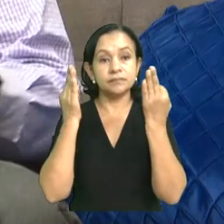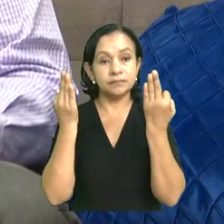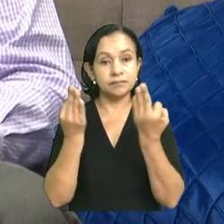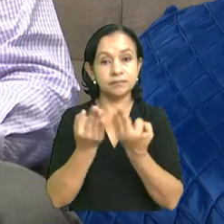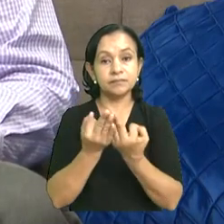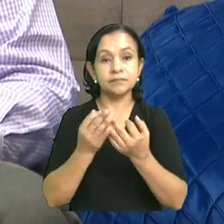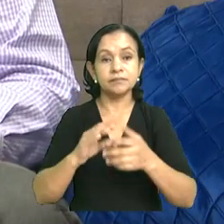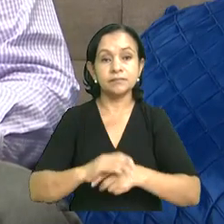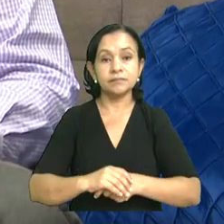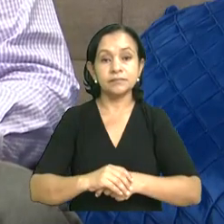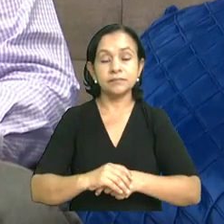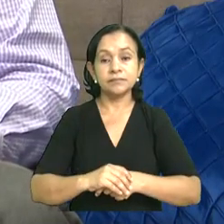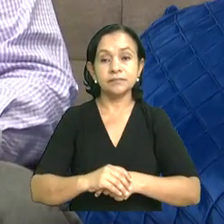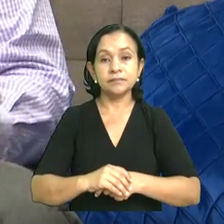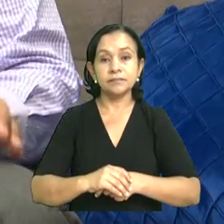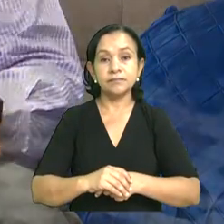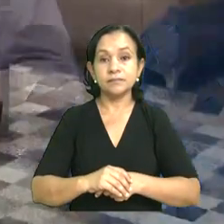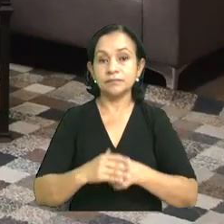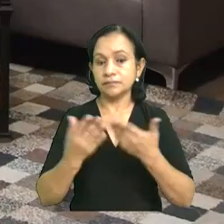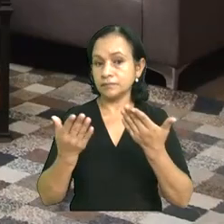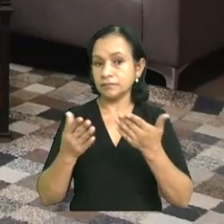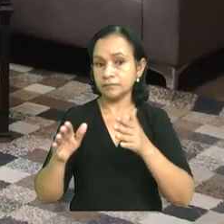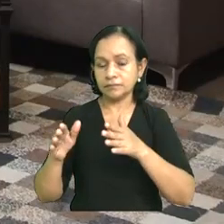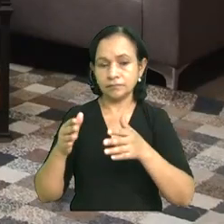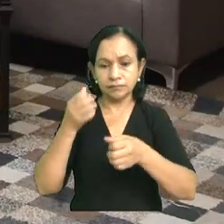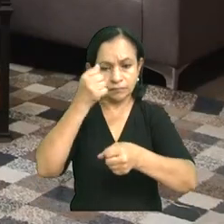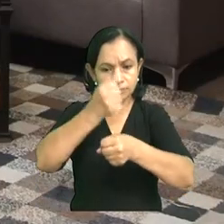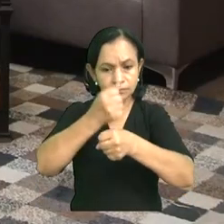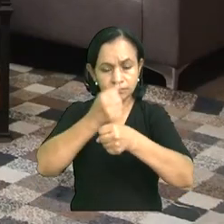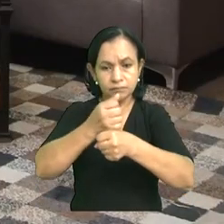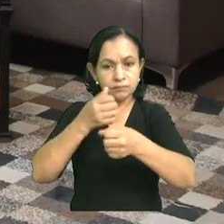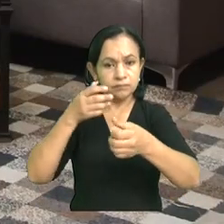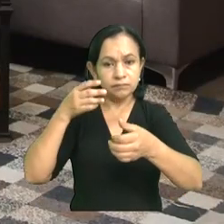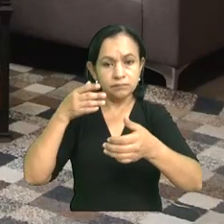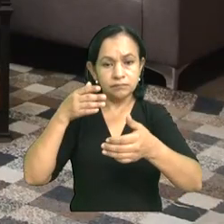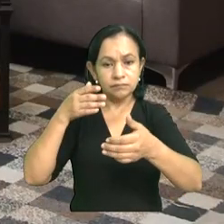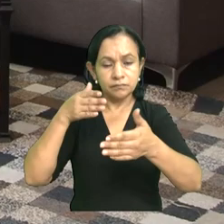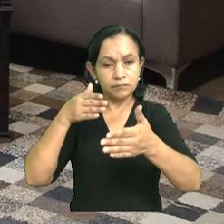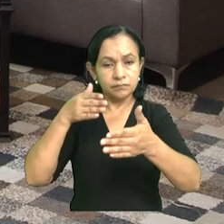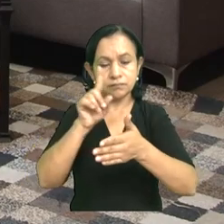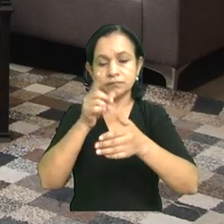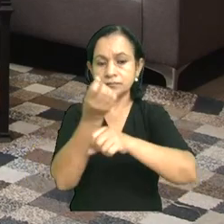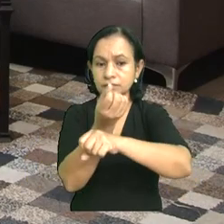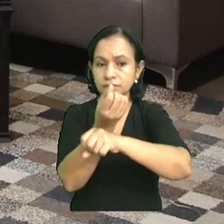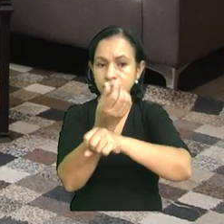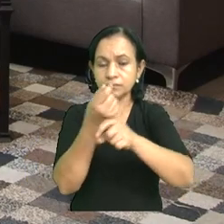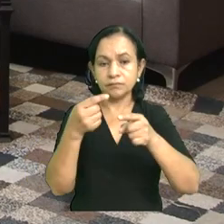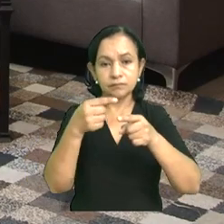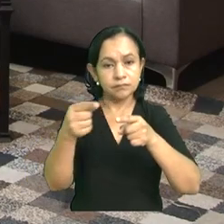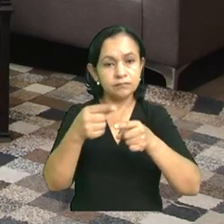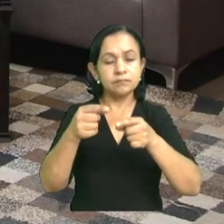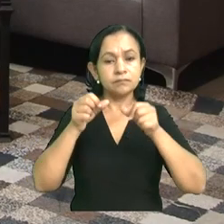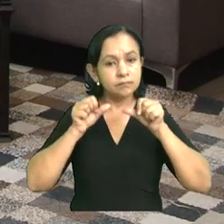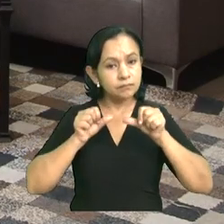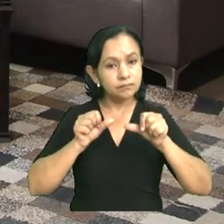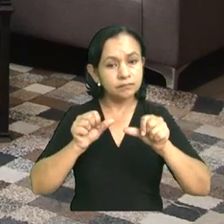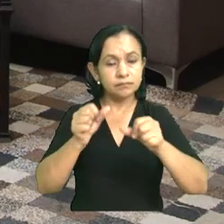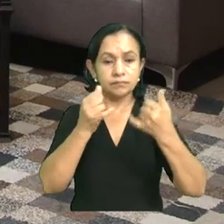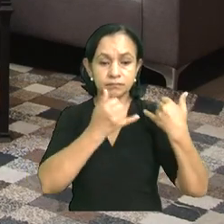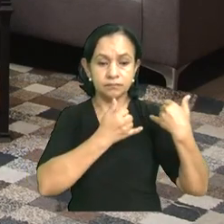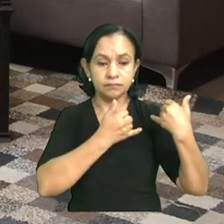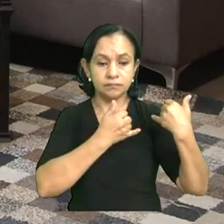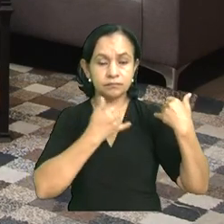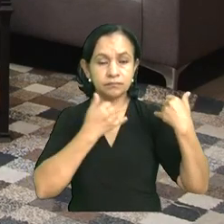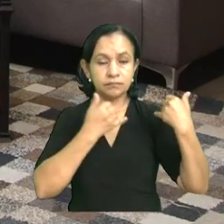así? Así es, no hemos dejado de trabajar. Las alcaldías municipales, los gobiernos locales, las instituciones,